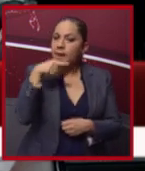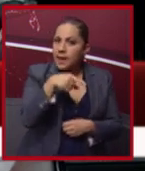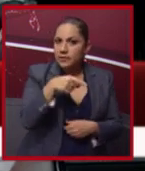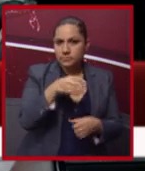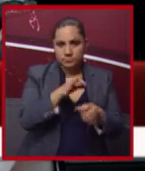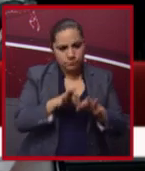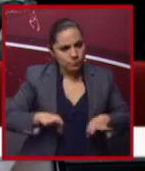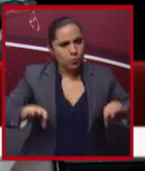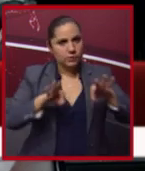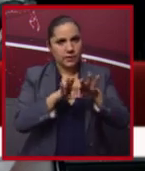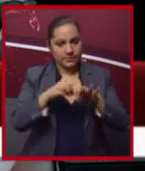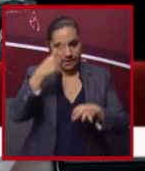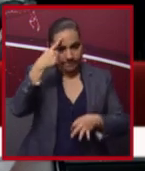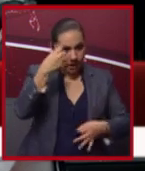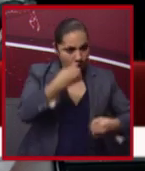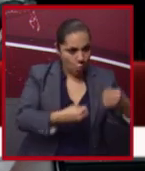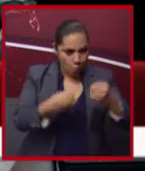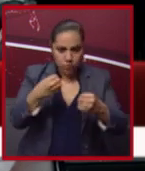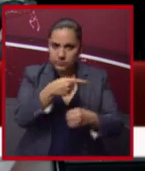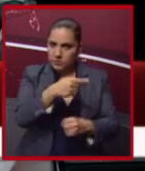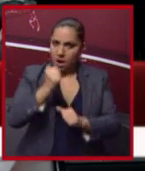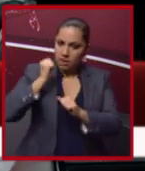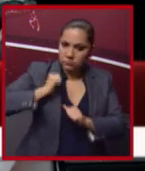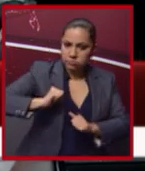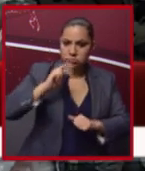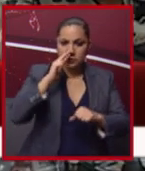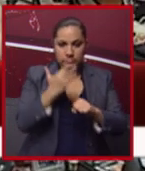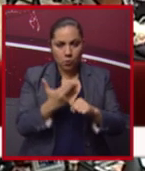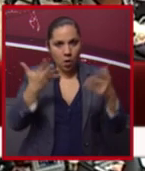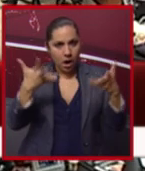de impartir justicia, dijo que se deben retomar los